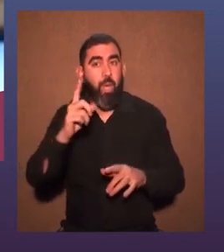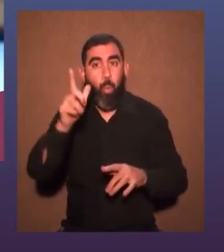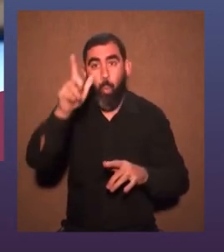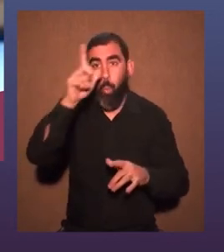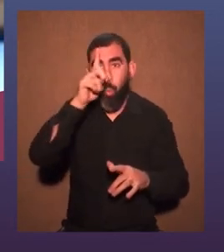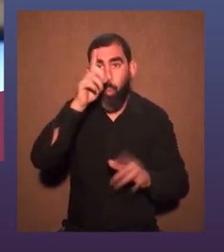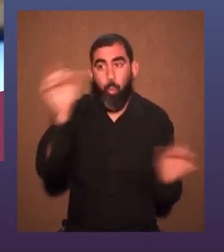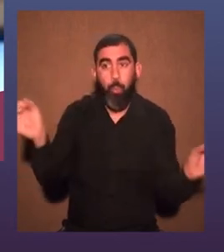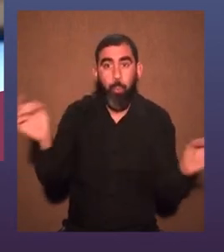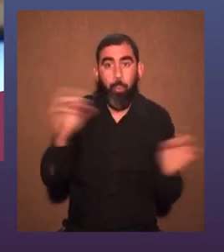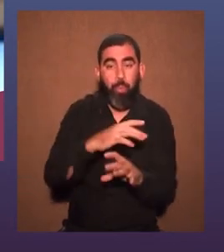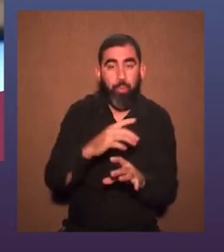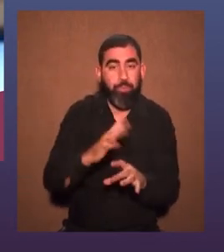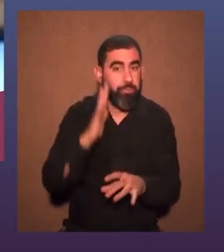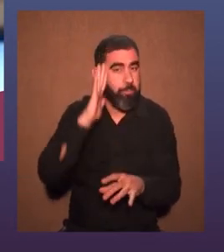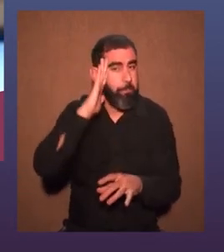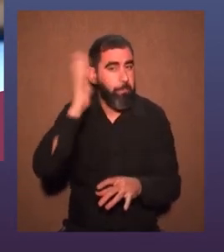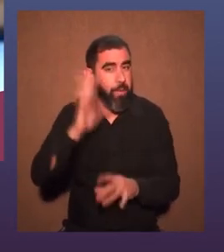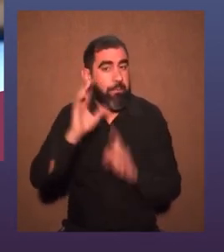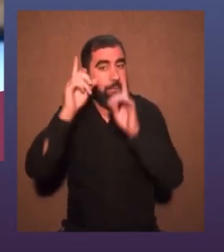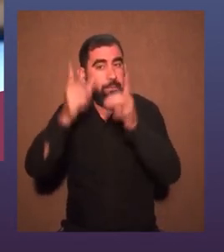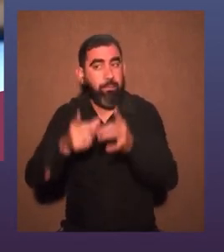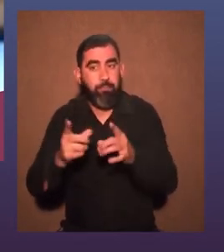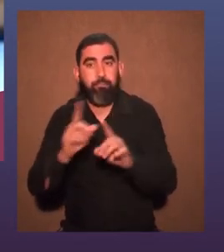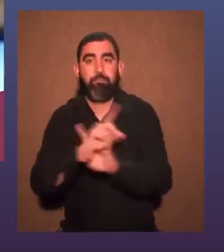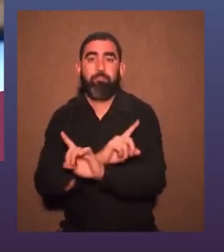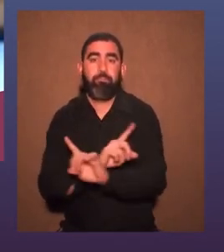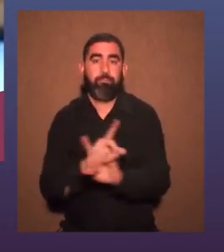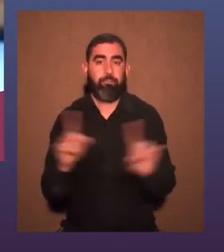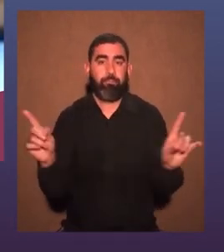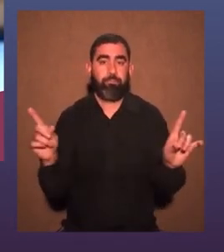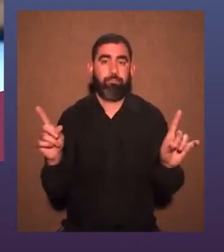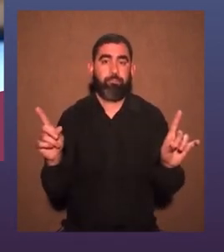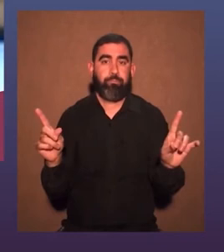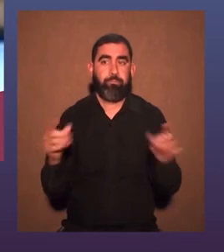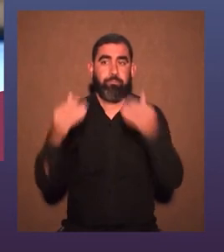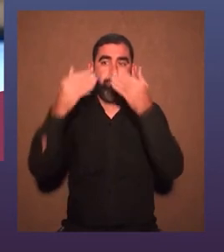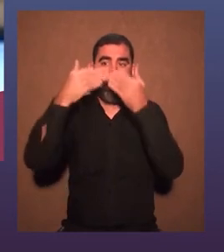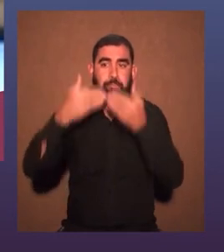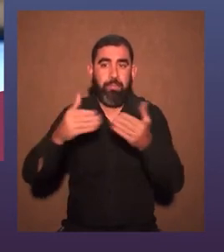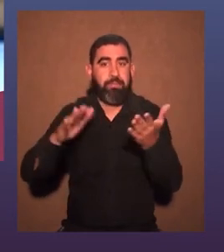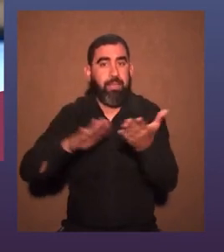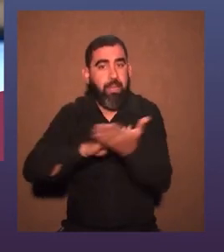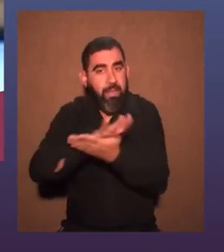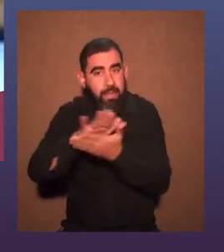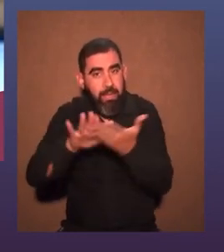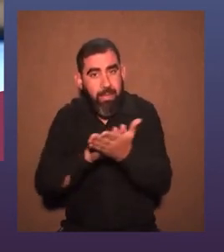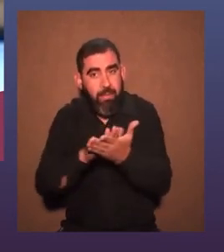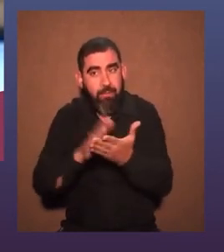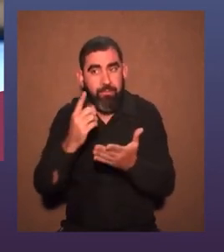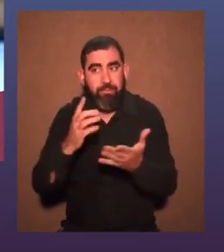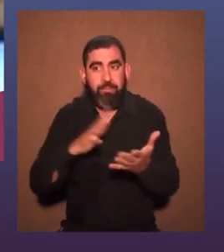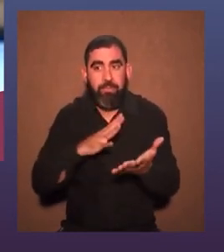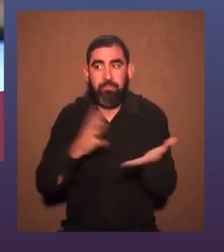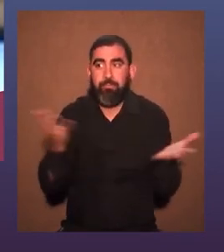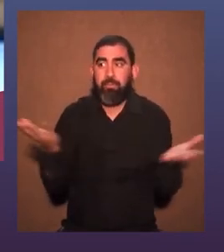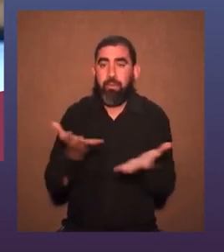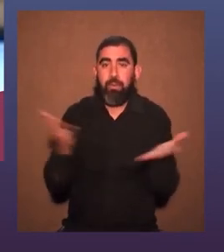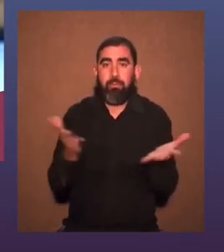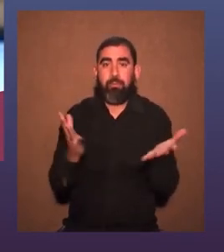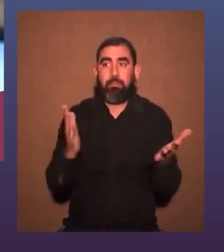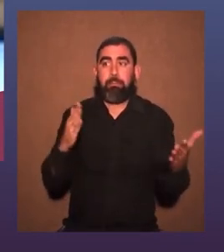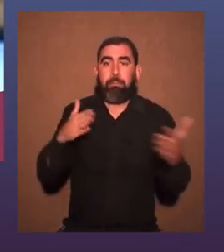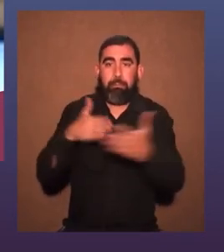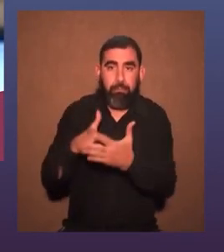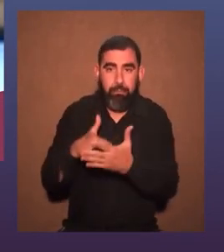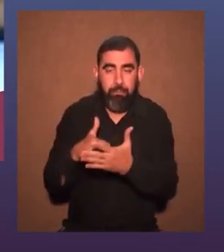julio también ya teníamos como... Y no... Es que no arrancamos, entonces es como que quedás como... y